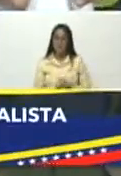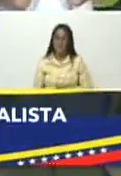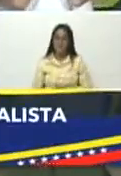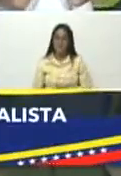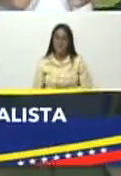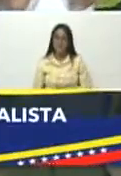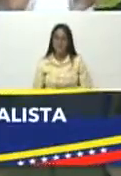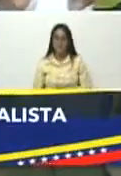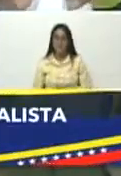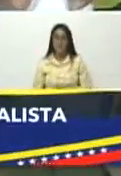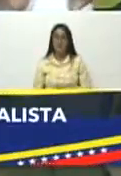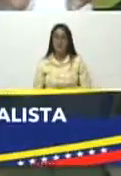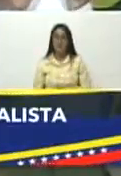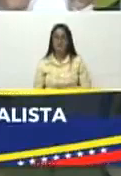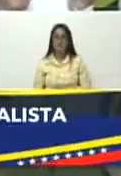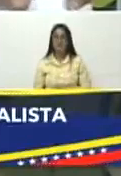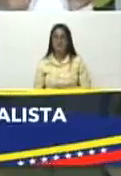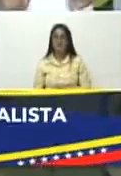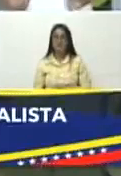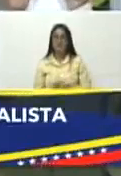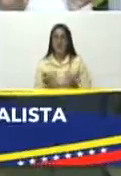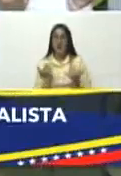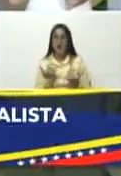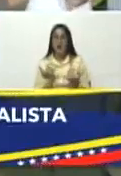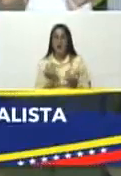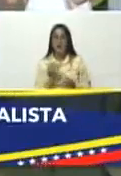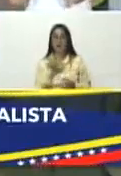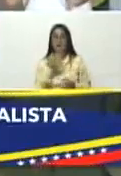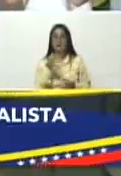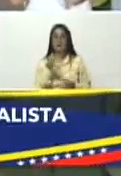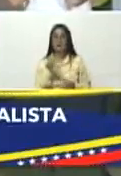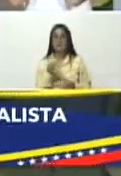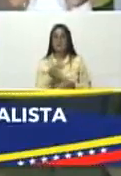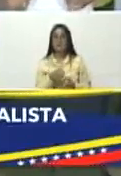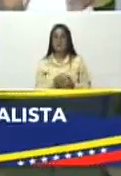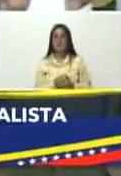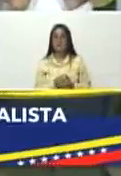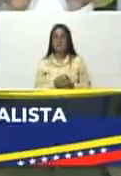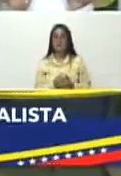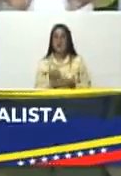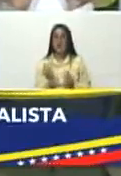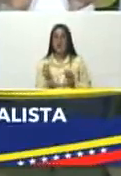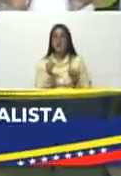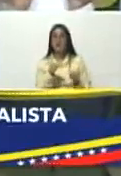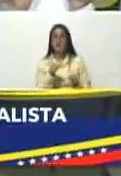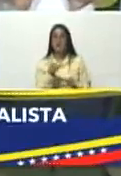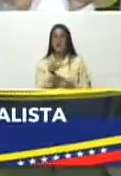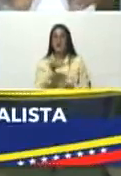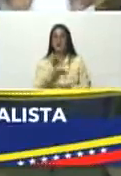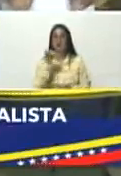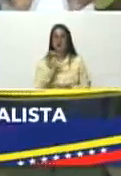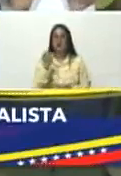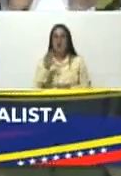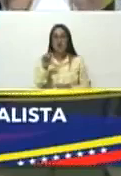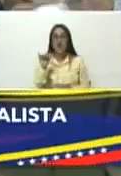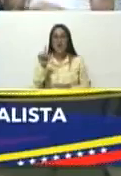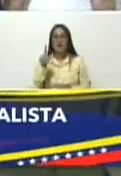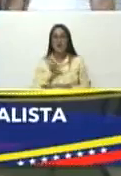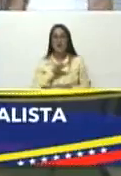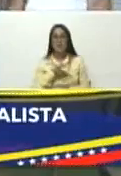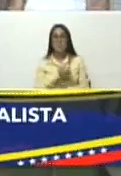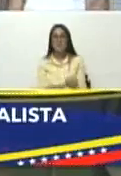Quisiera darle el pase a la camarada Zoraida de la